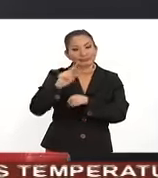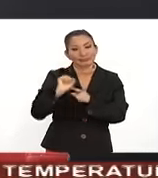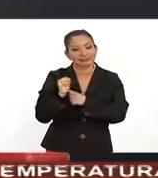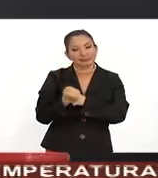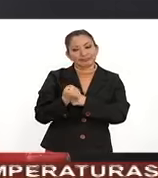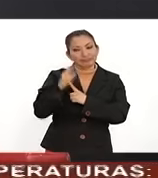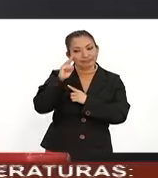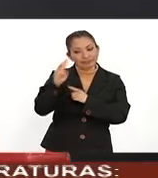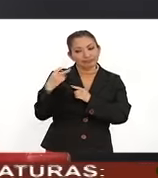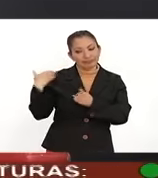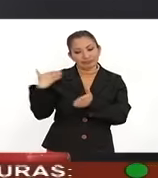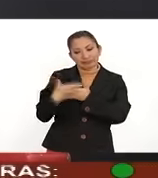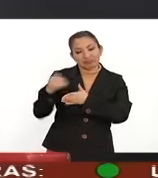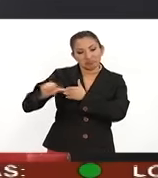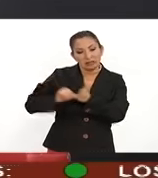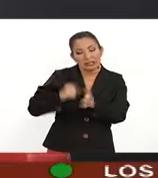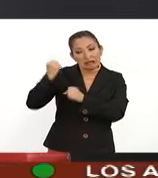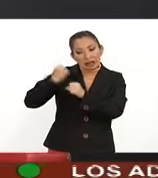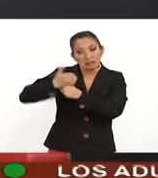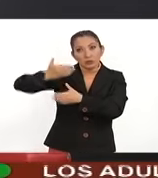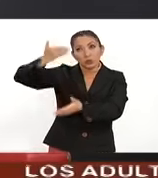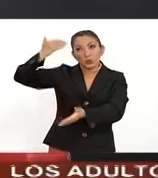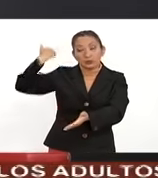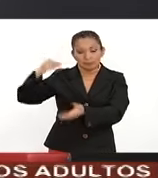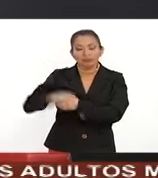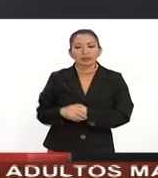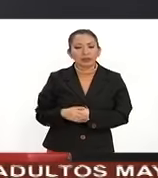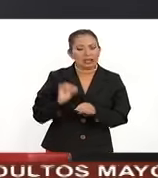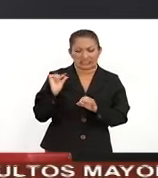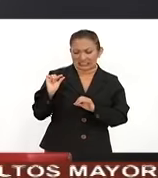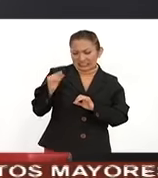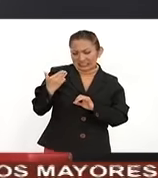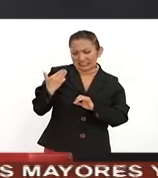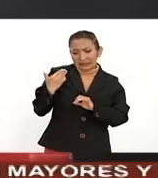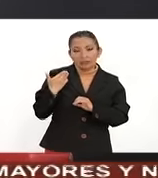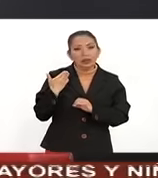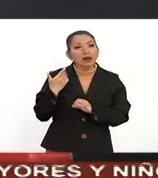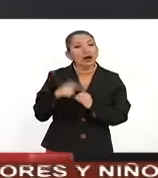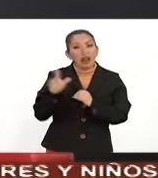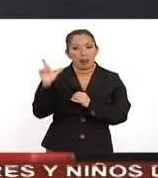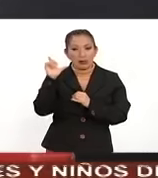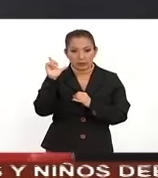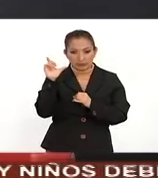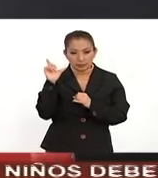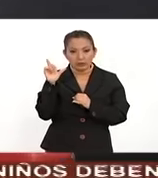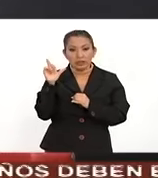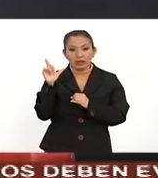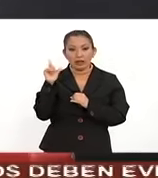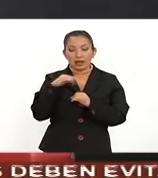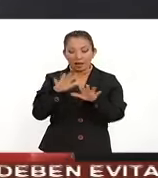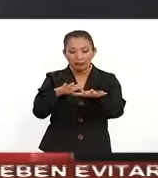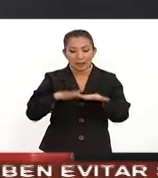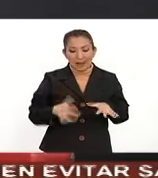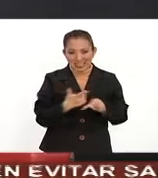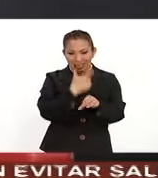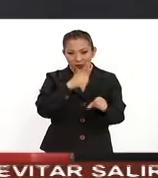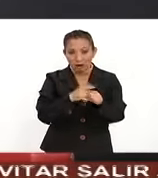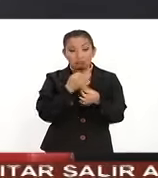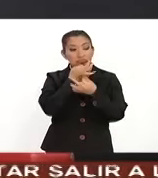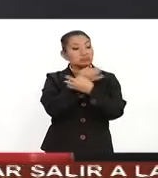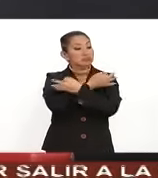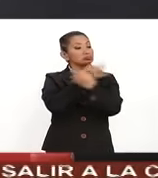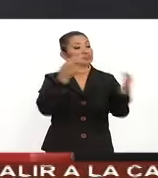hemos visto en los últimos meses y años. De forma muy reciente, este lunes, la Asamblea Nacional